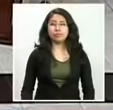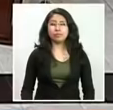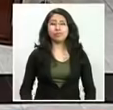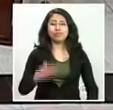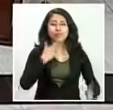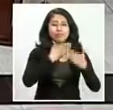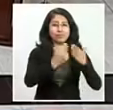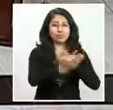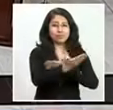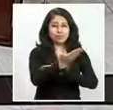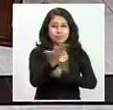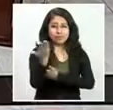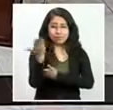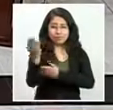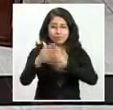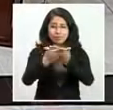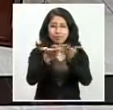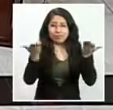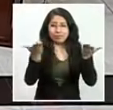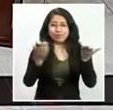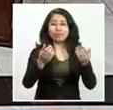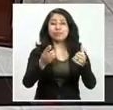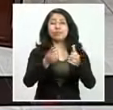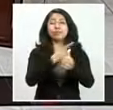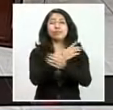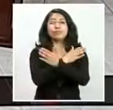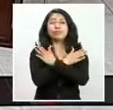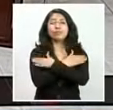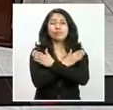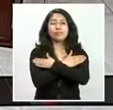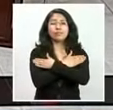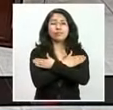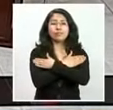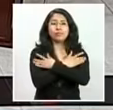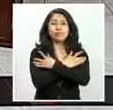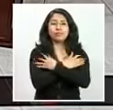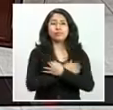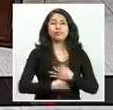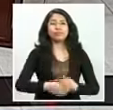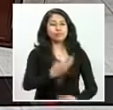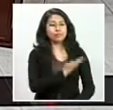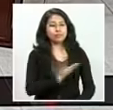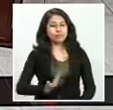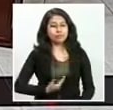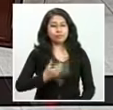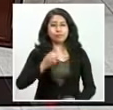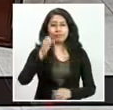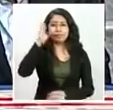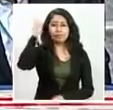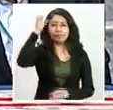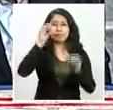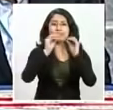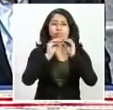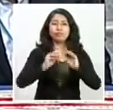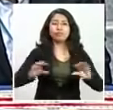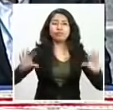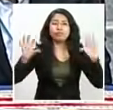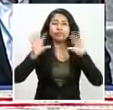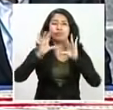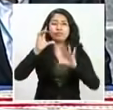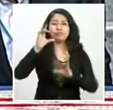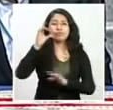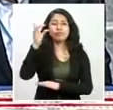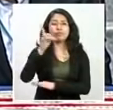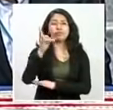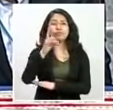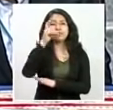Buenos días a todas y a todos. En primer lugar, saludar a nuestro presidente del Estado Plurinacional de Bolivia, hermano